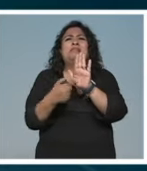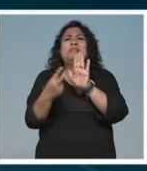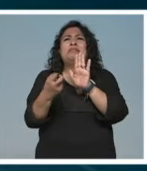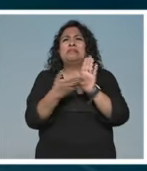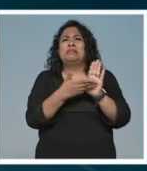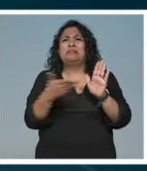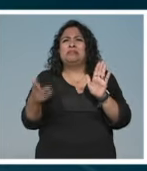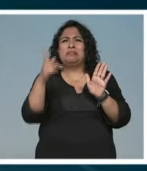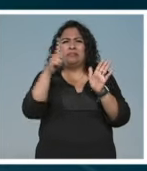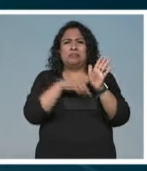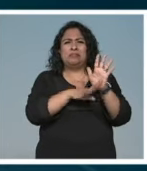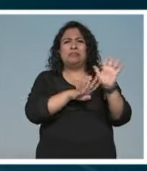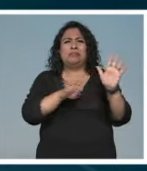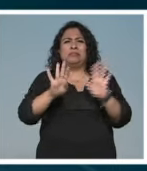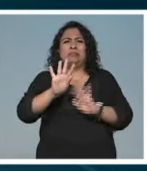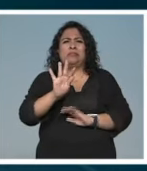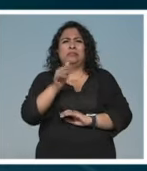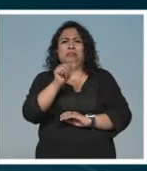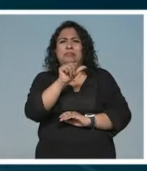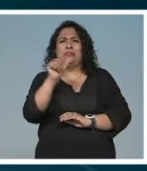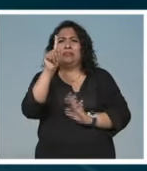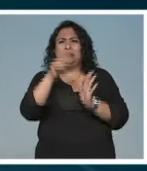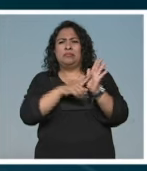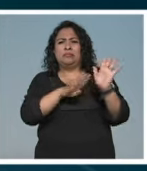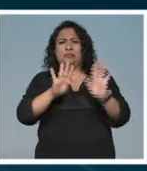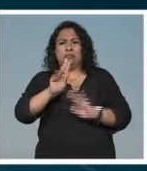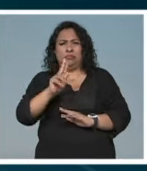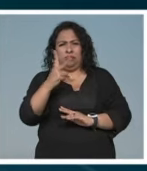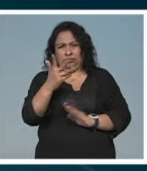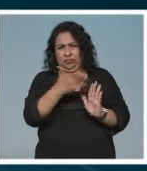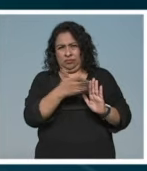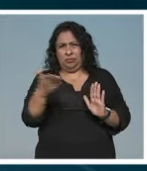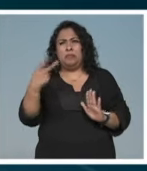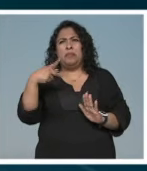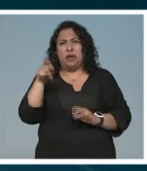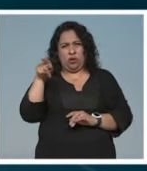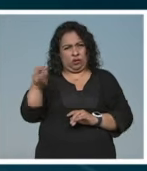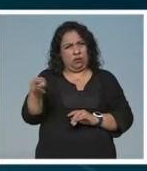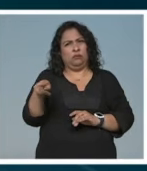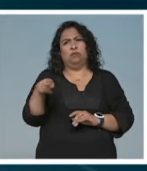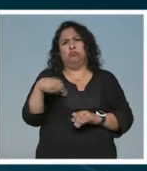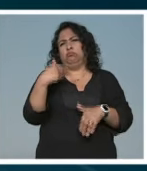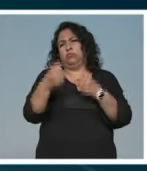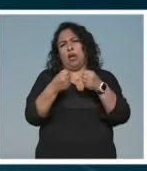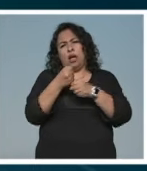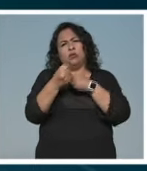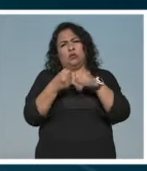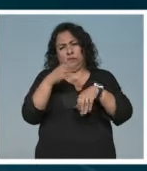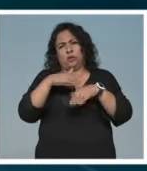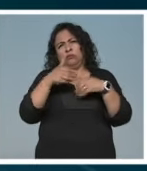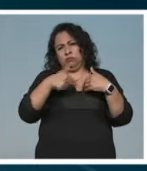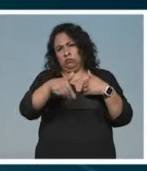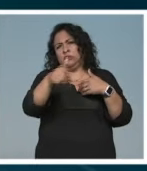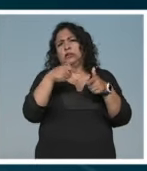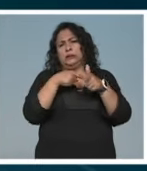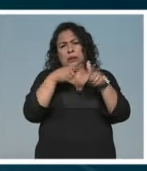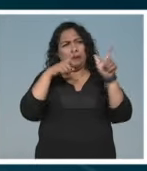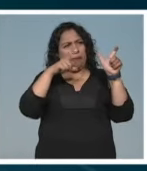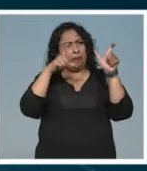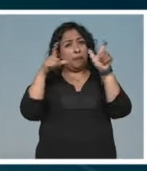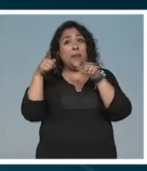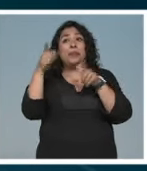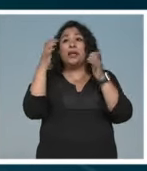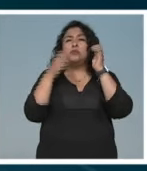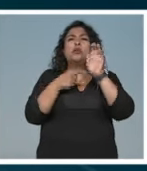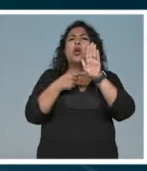de 1946 a 1948, aunque él tomó fotografías durante muchos años más. Esta exhibición tiene